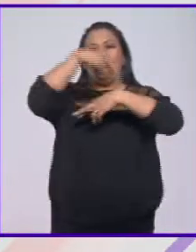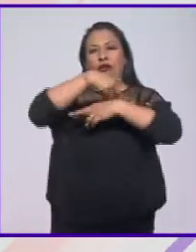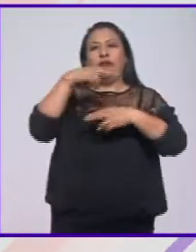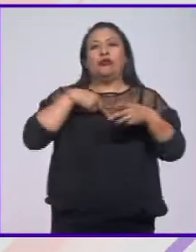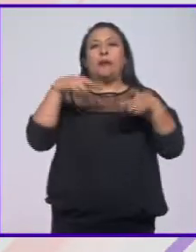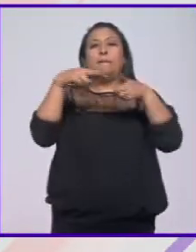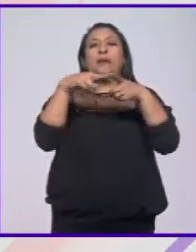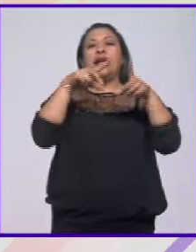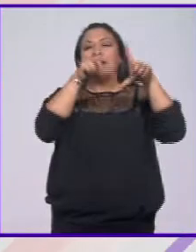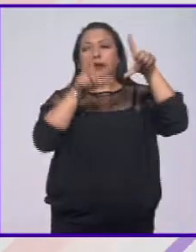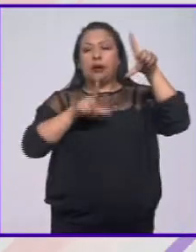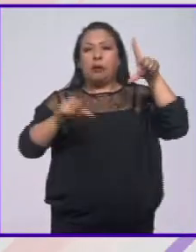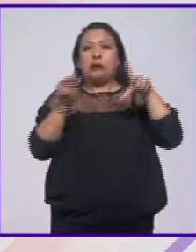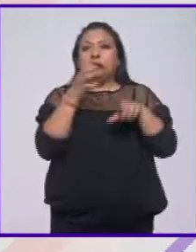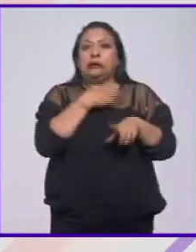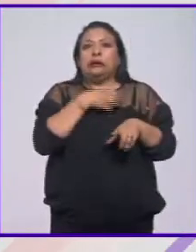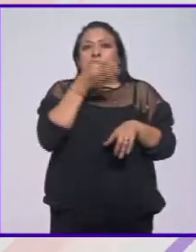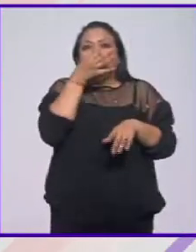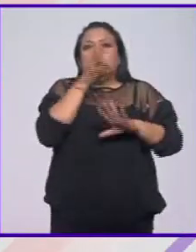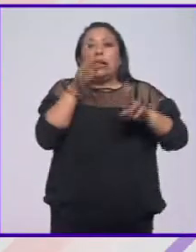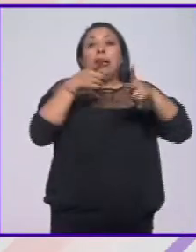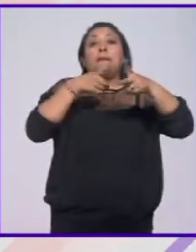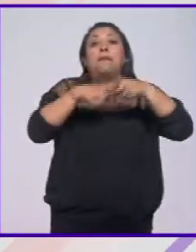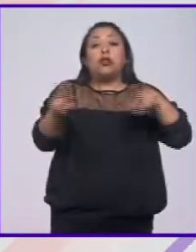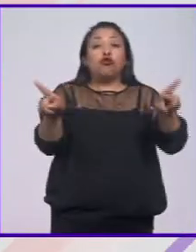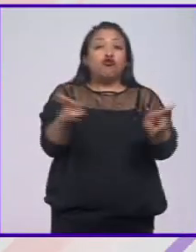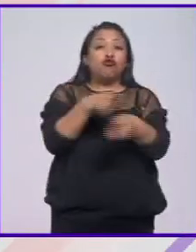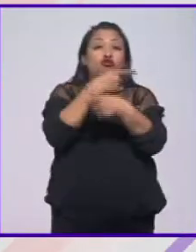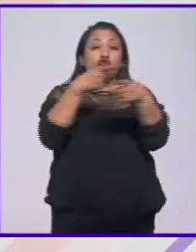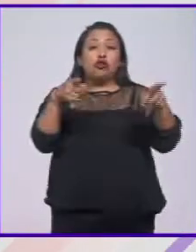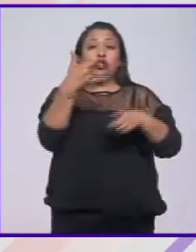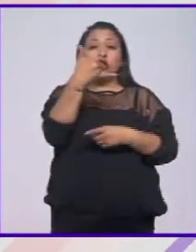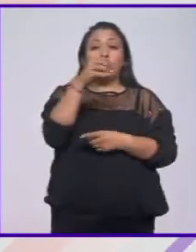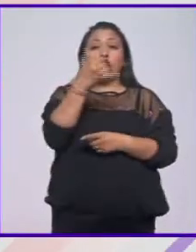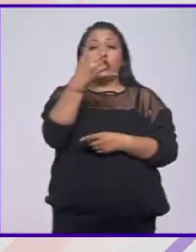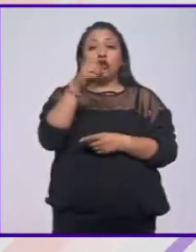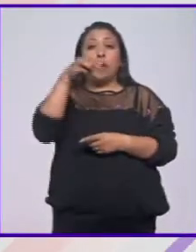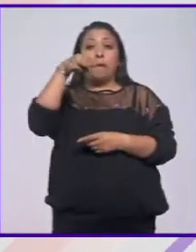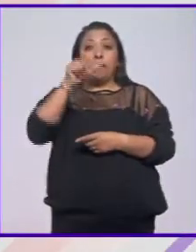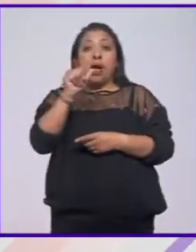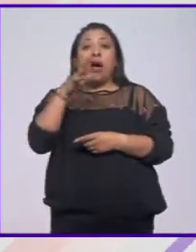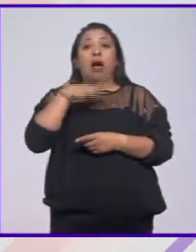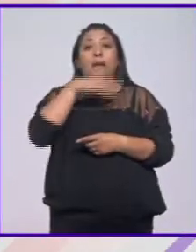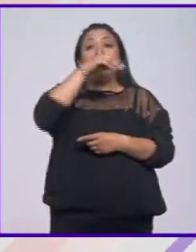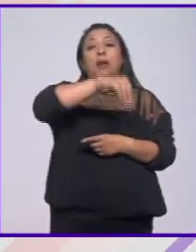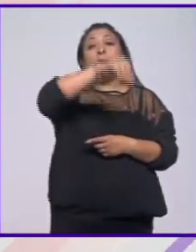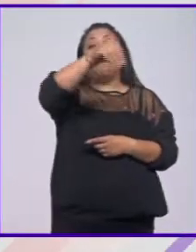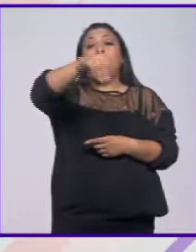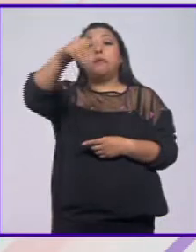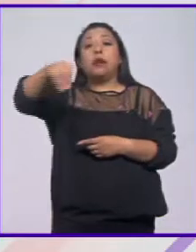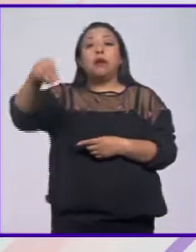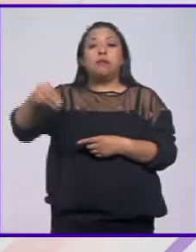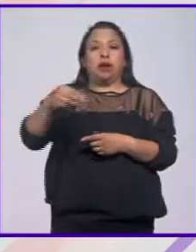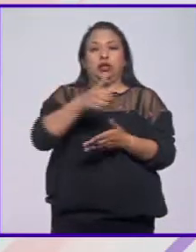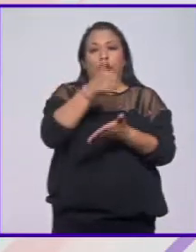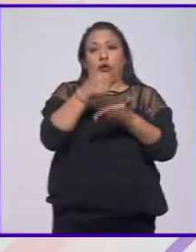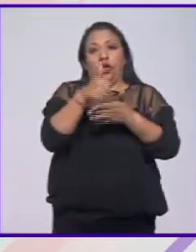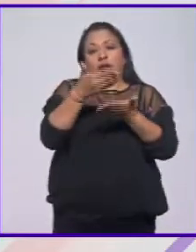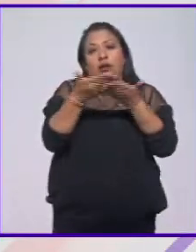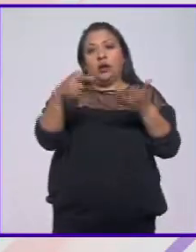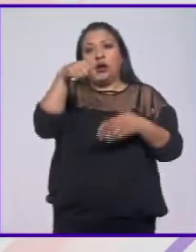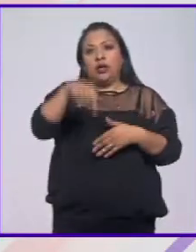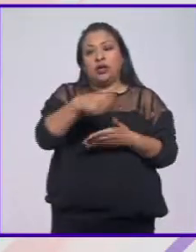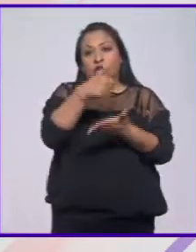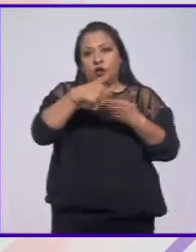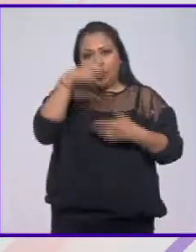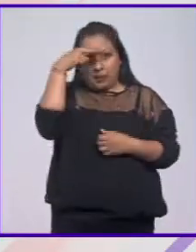muy contentos, ya a punto de que comience este concierto de Yo-Yo Ma, que ha llevado por diferentes ciudades del mundo y en esta ocasión aquí en la Ciudad